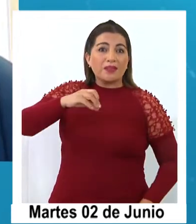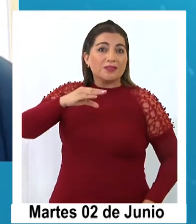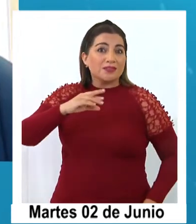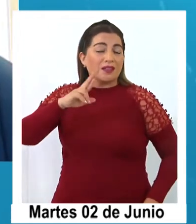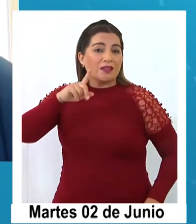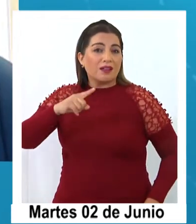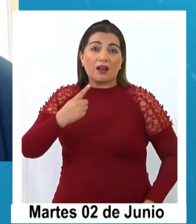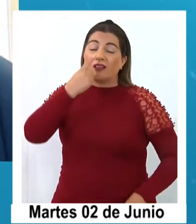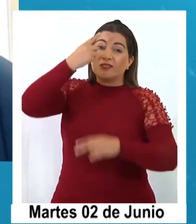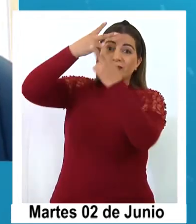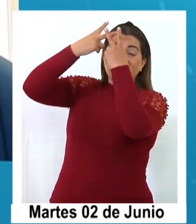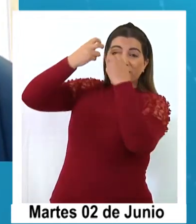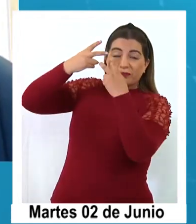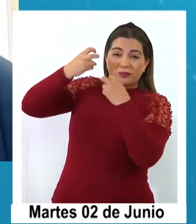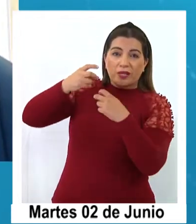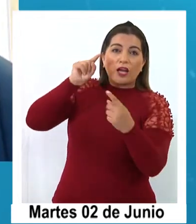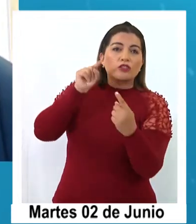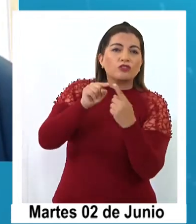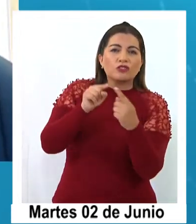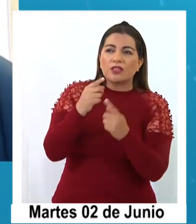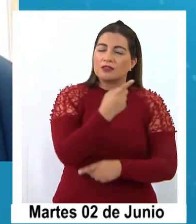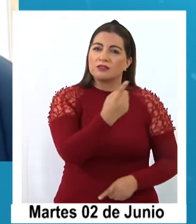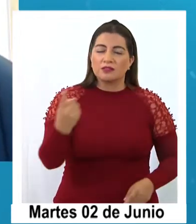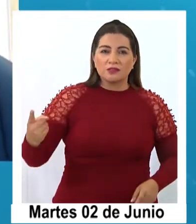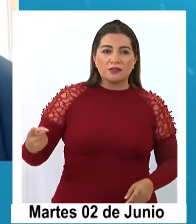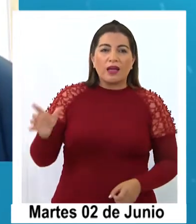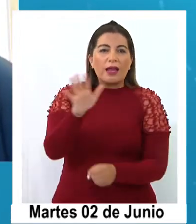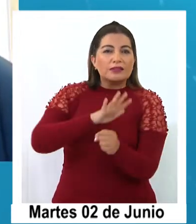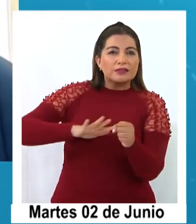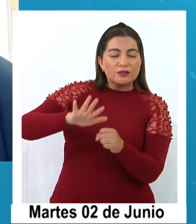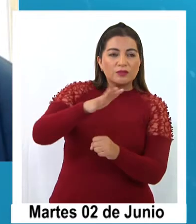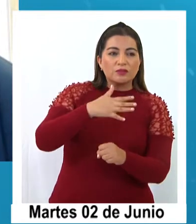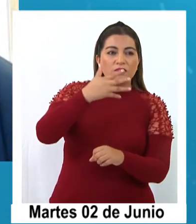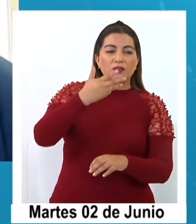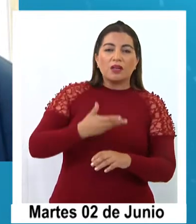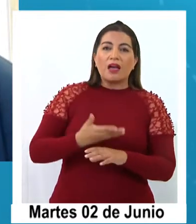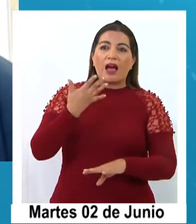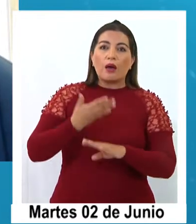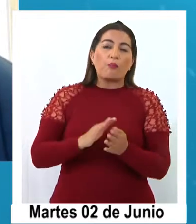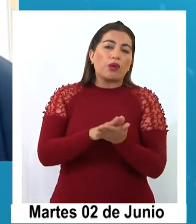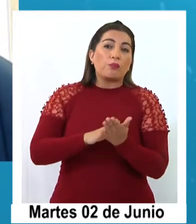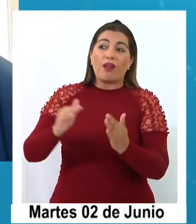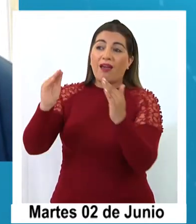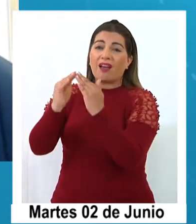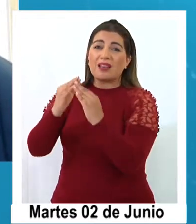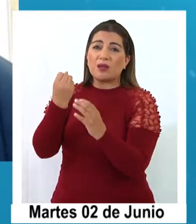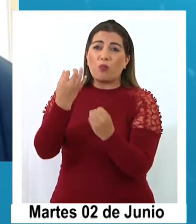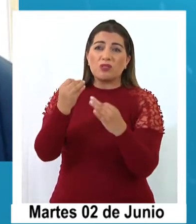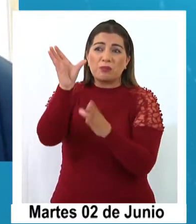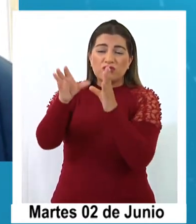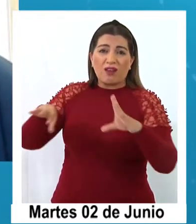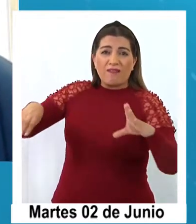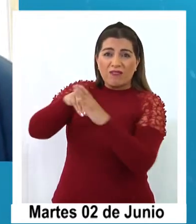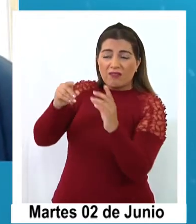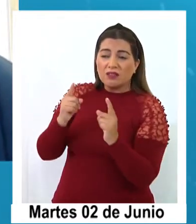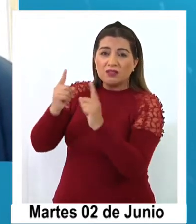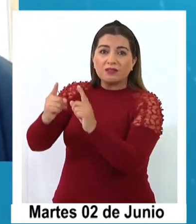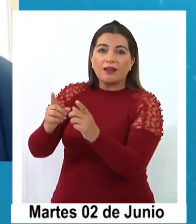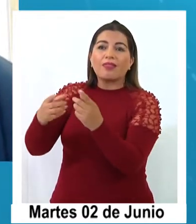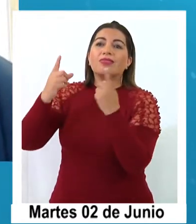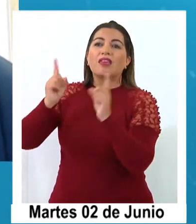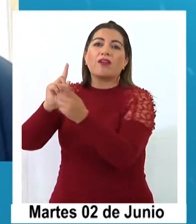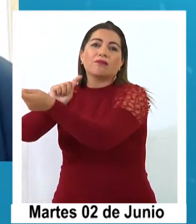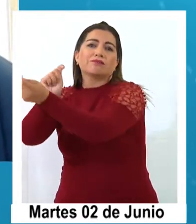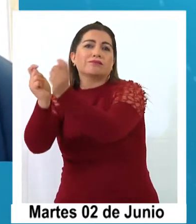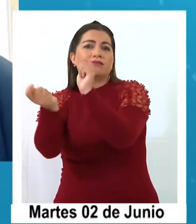ubicar a los contactos, ver en qué situación están, si hay un hacinamiento en la casa, ver de enviarlos a algún